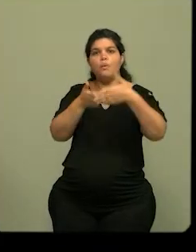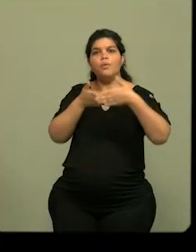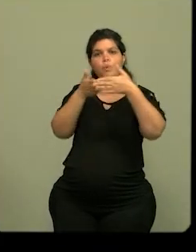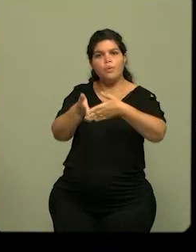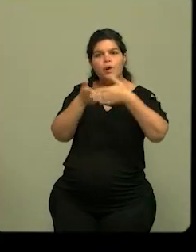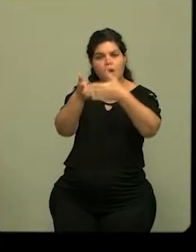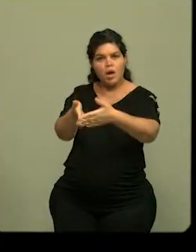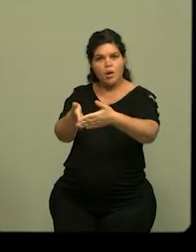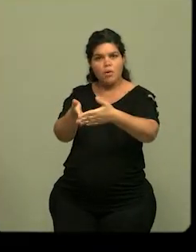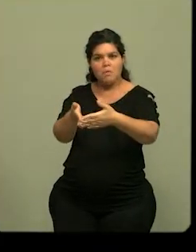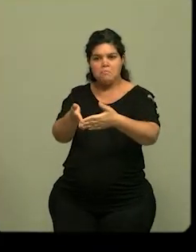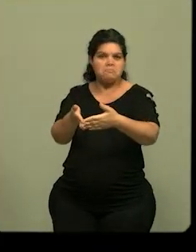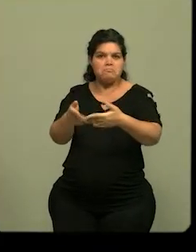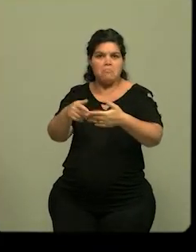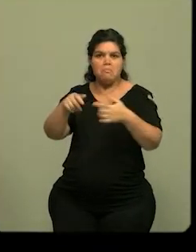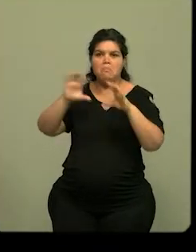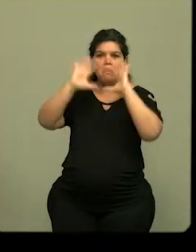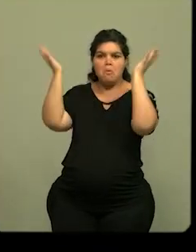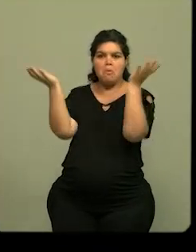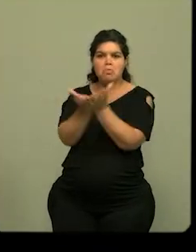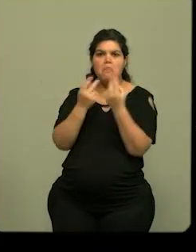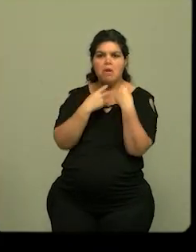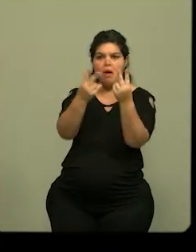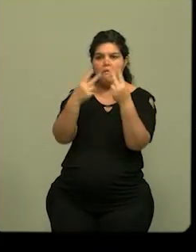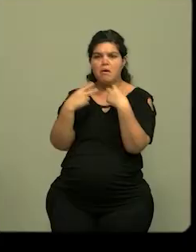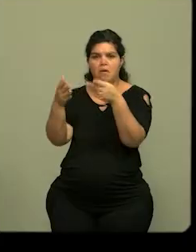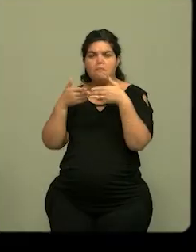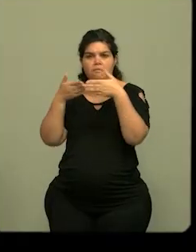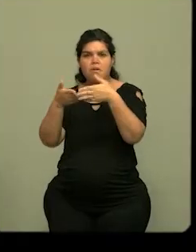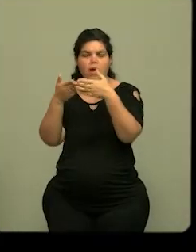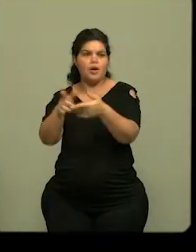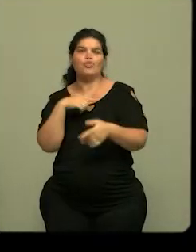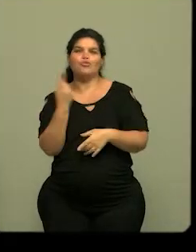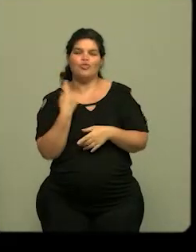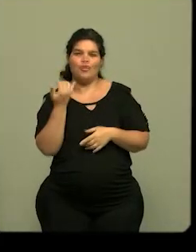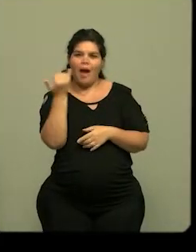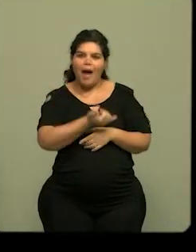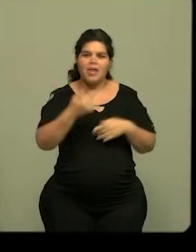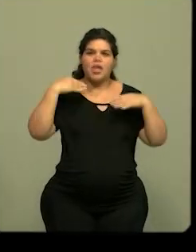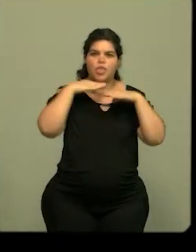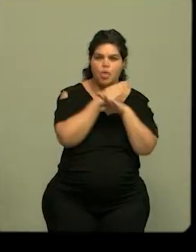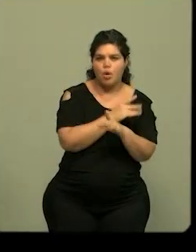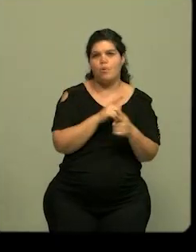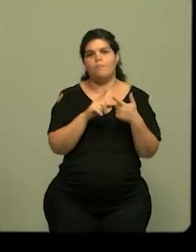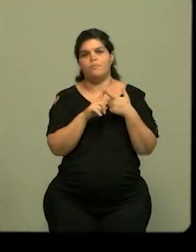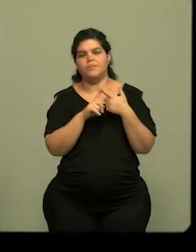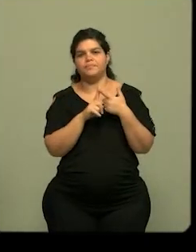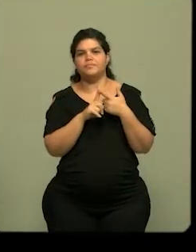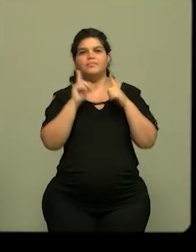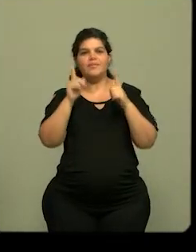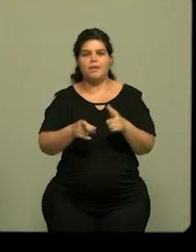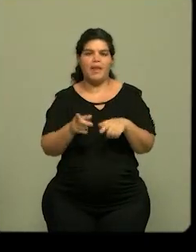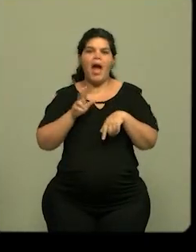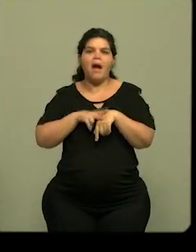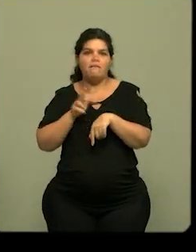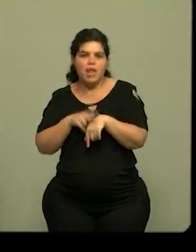del mundo, y las herramientas que nosotros les damos, ya sea los idiomas, las Ujú. habilidades blandas, las capacitaciones que tienen